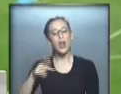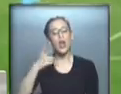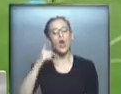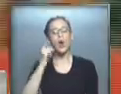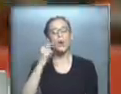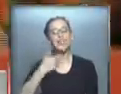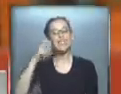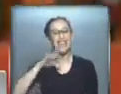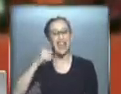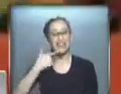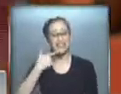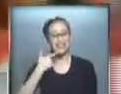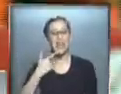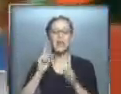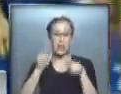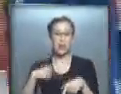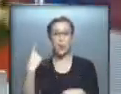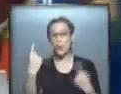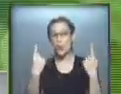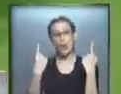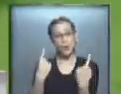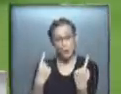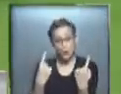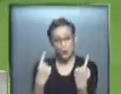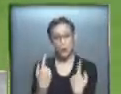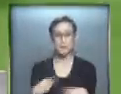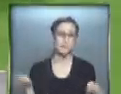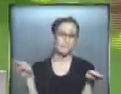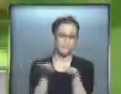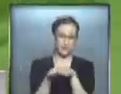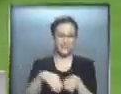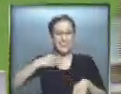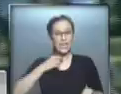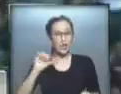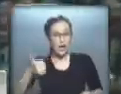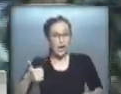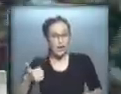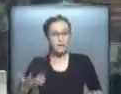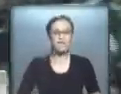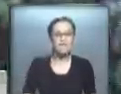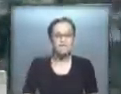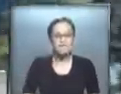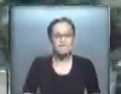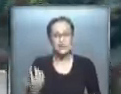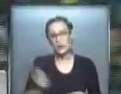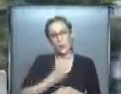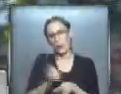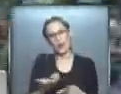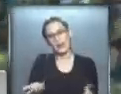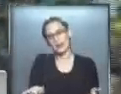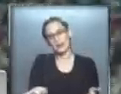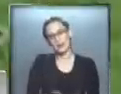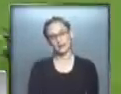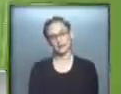igualar el partido 1 a 1 a la vinotinto buscaba aferrarse con una victoria de la mínima chance que tenía todavía de llegar al